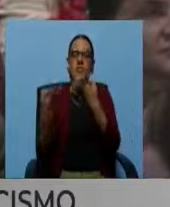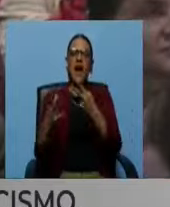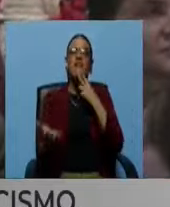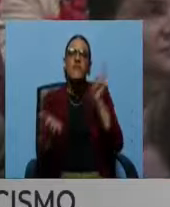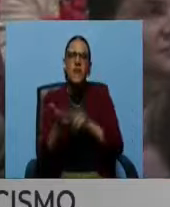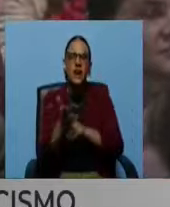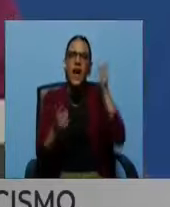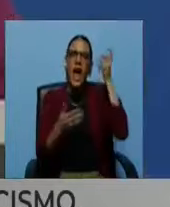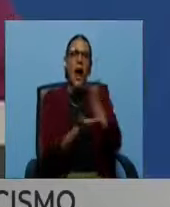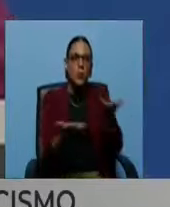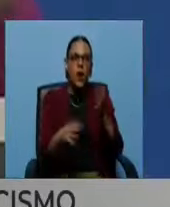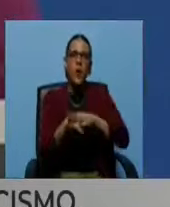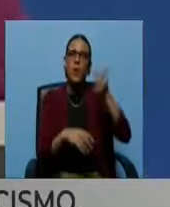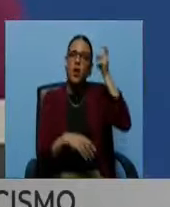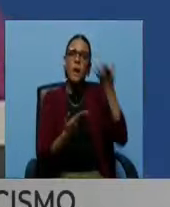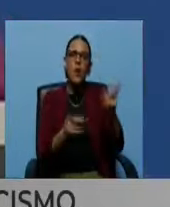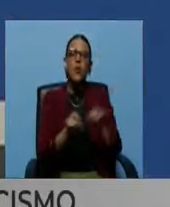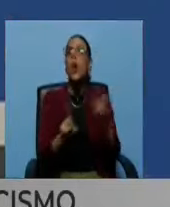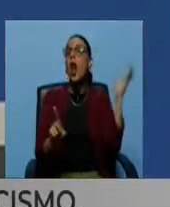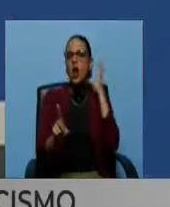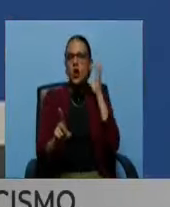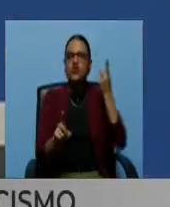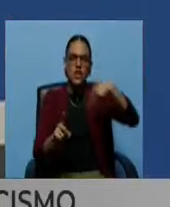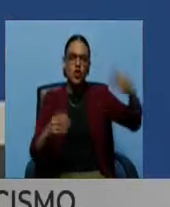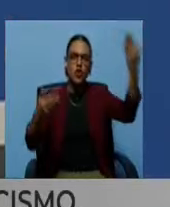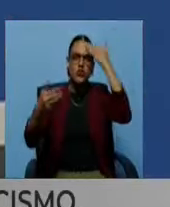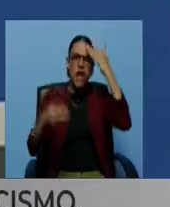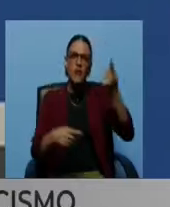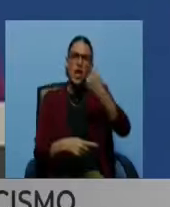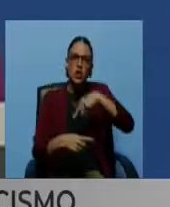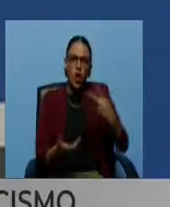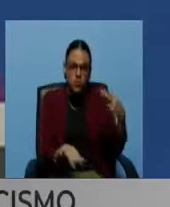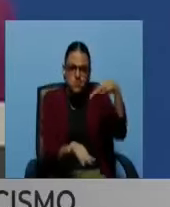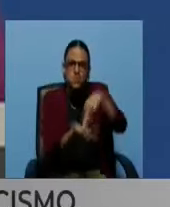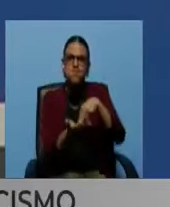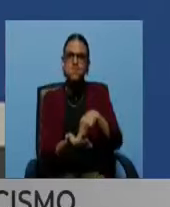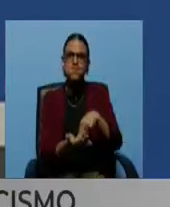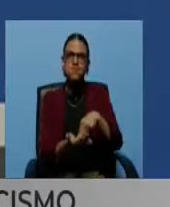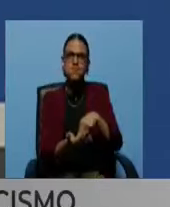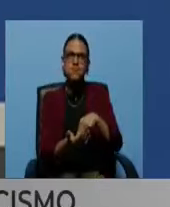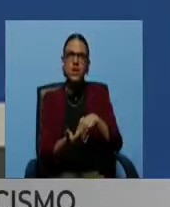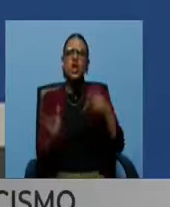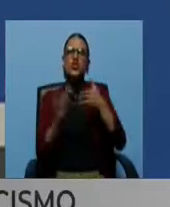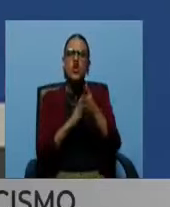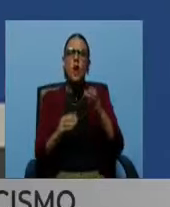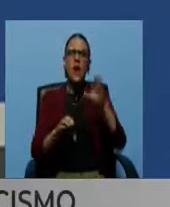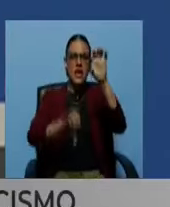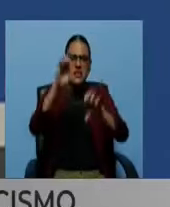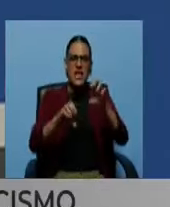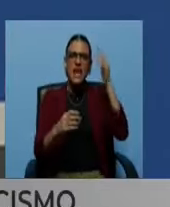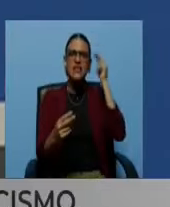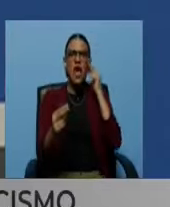pueblo realmente armado de ciencia, de